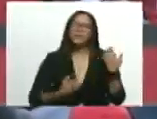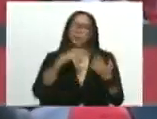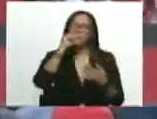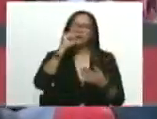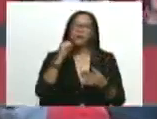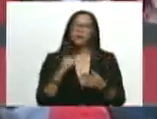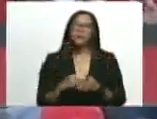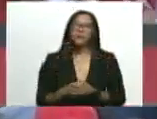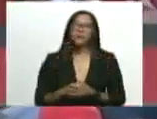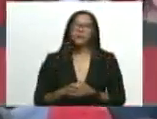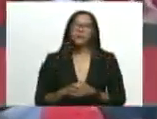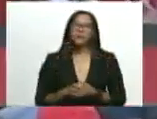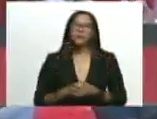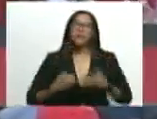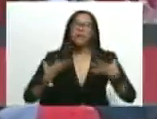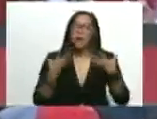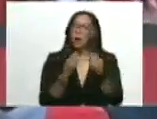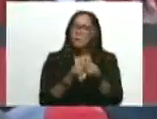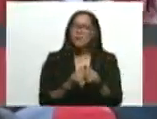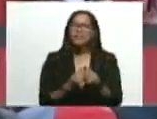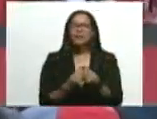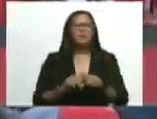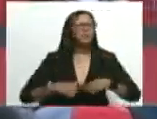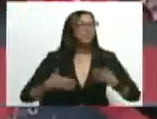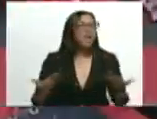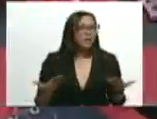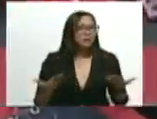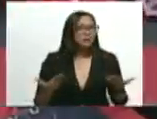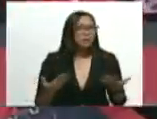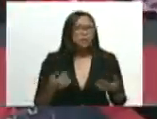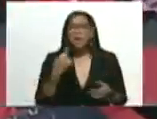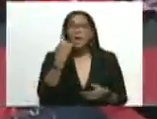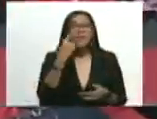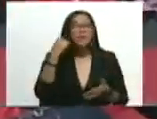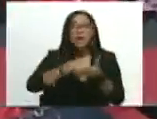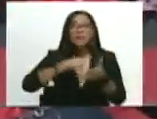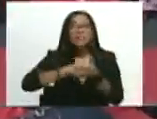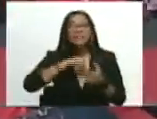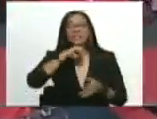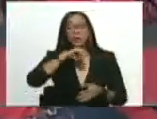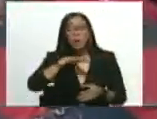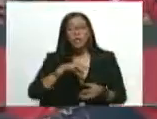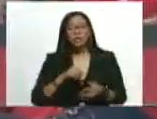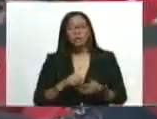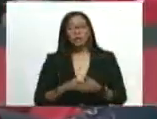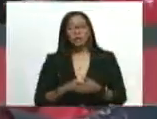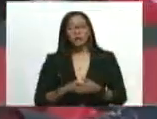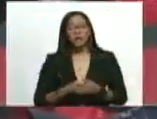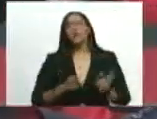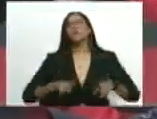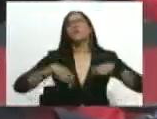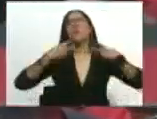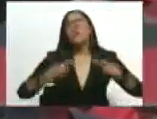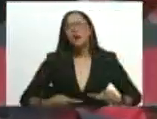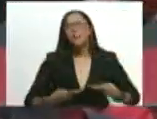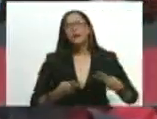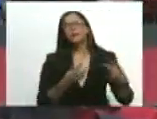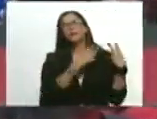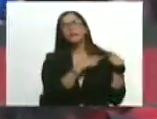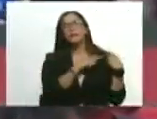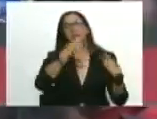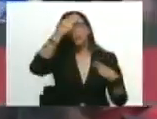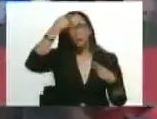maduro y acompañándolo en qué en una batalla histórica nuevamente le tocó a este pueblo